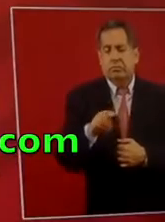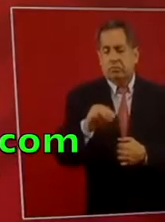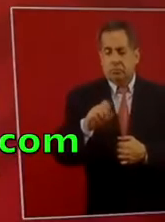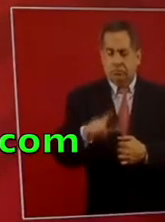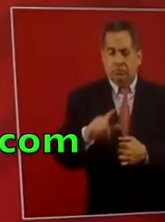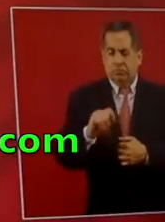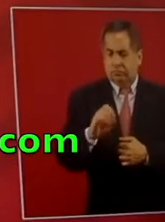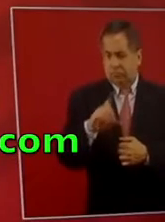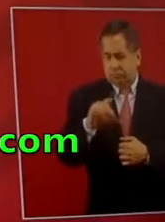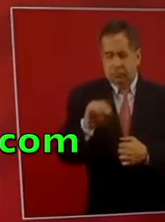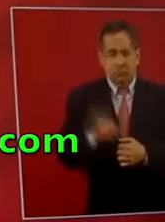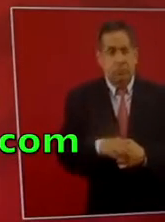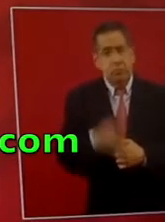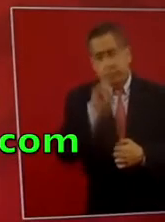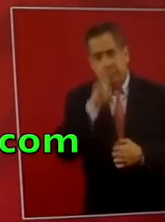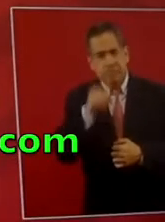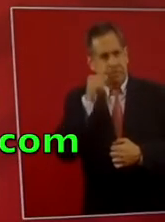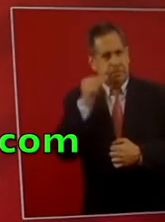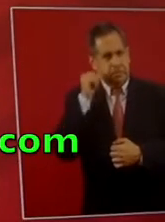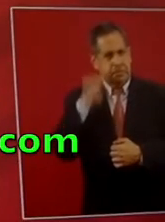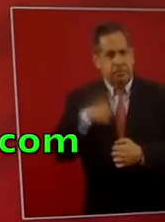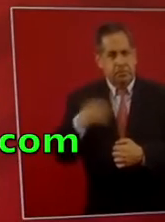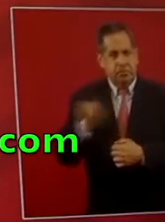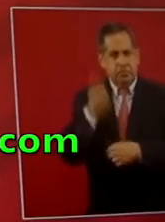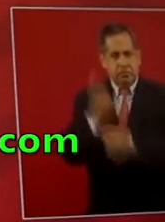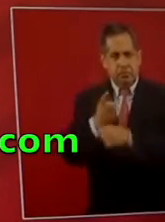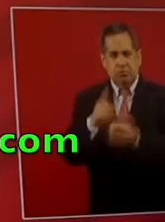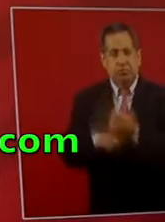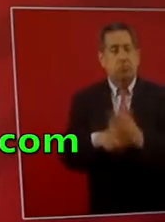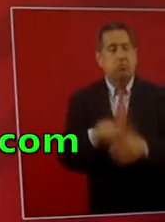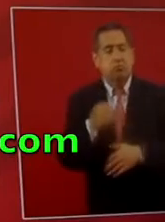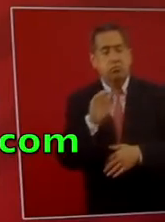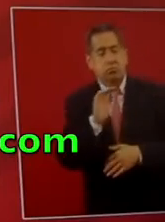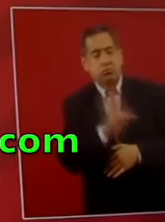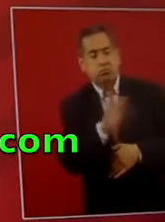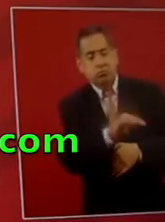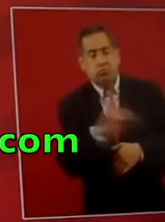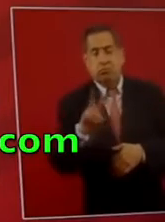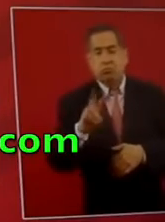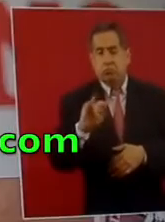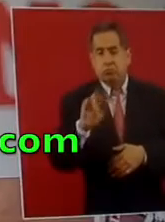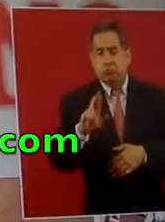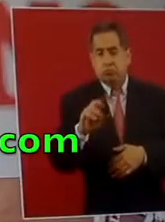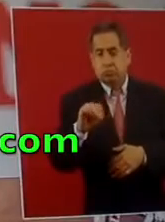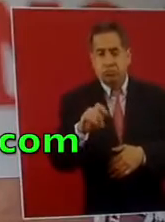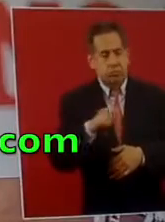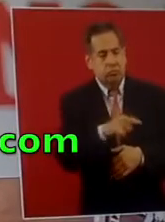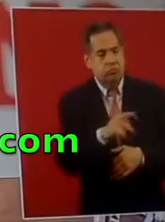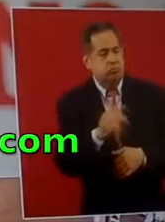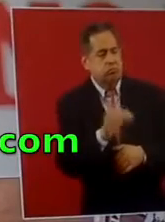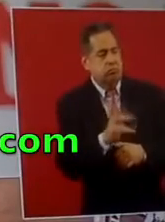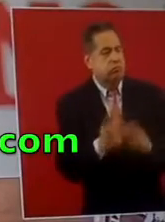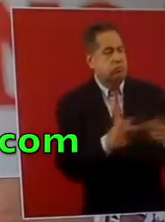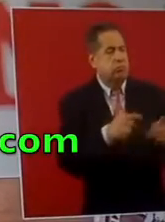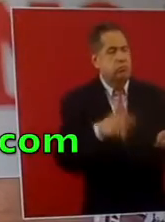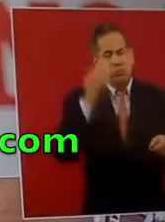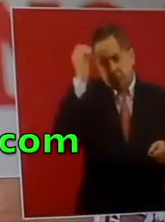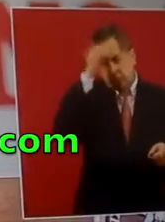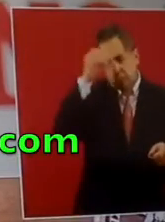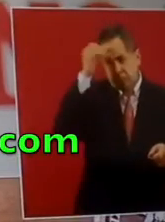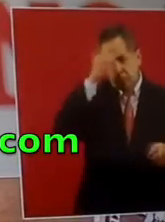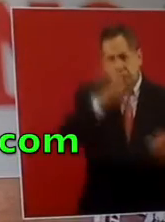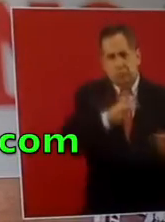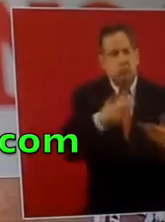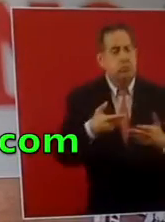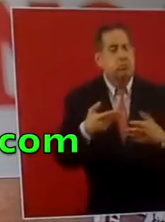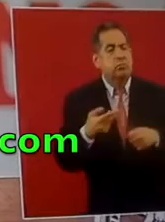con mayor cantidad de ejidos y comunas hoy en día a nivel nacional, con más de 3,000 ejidos y